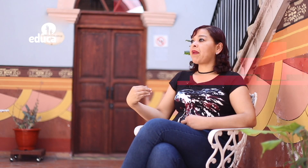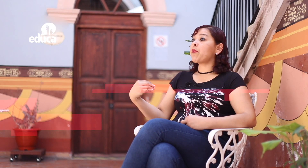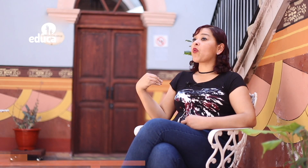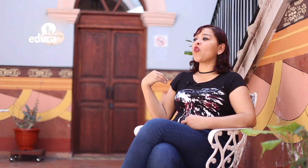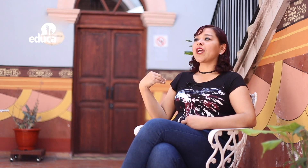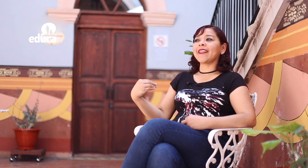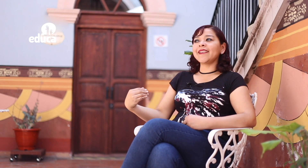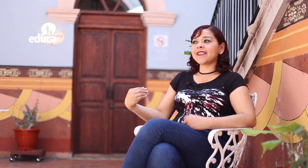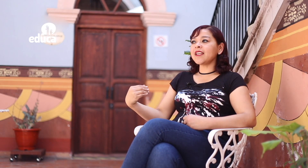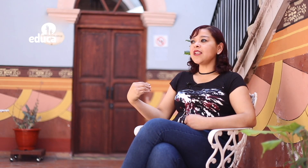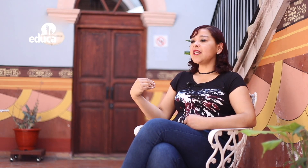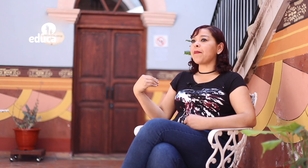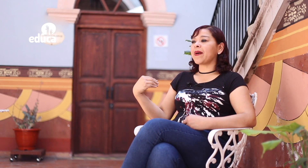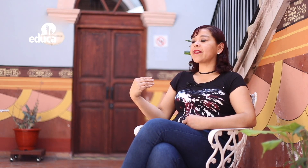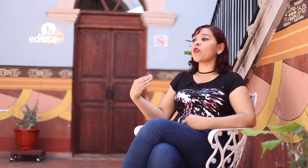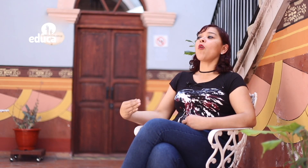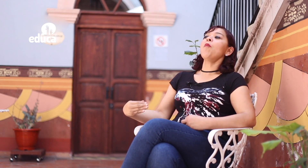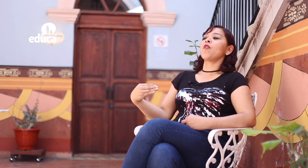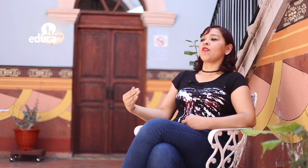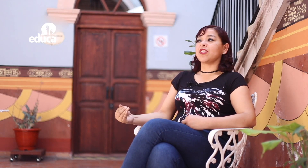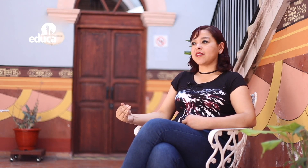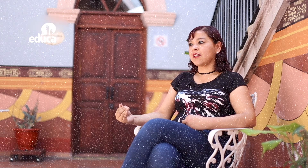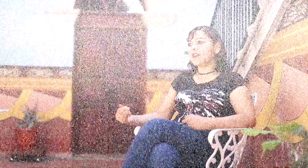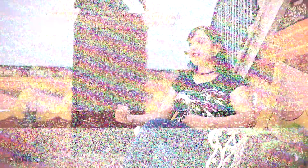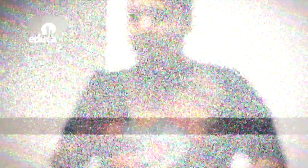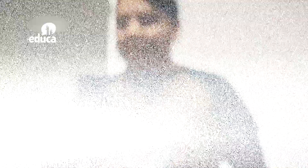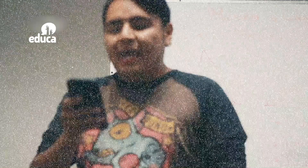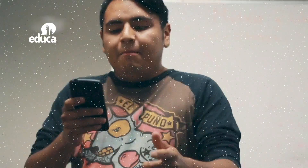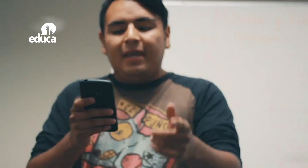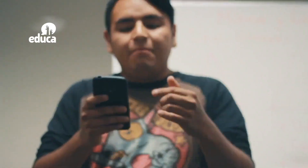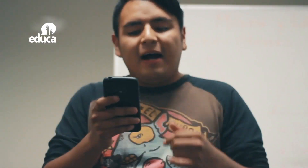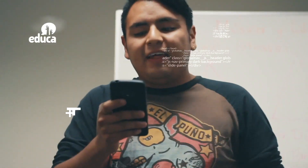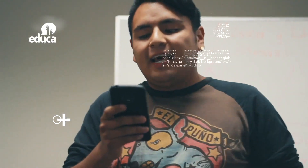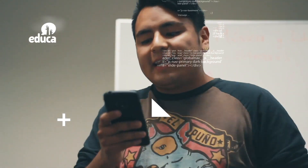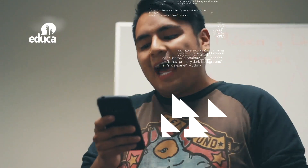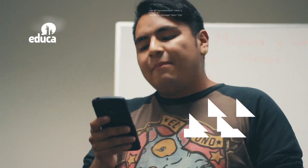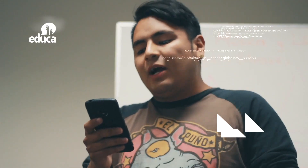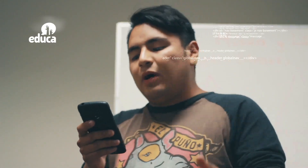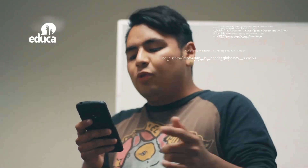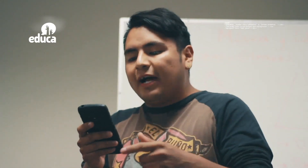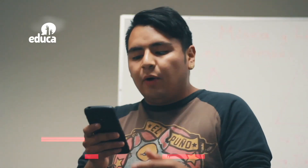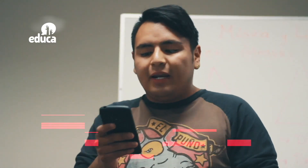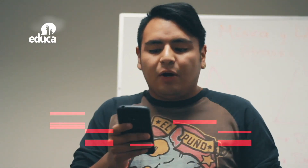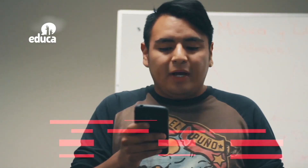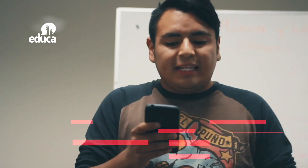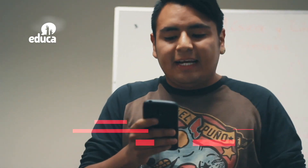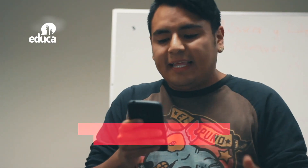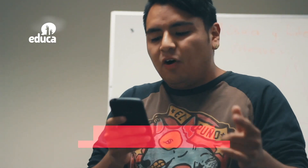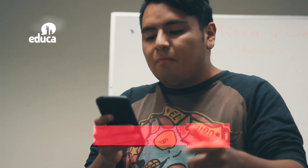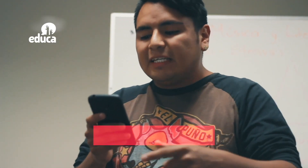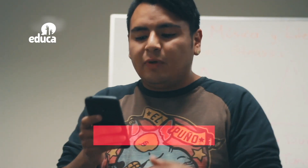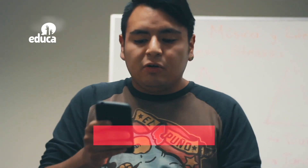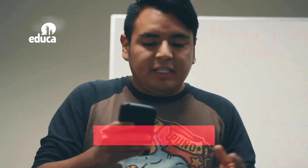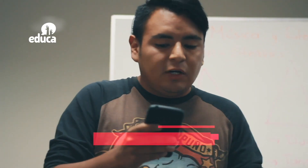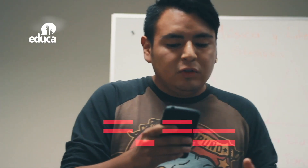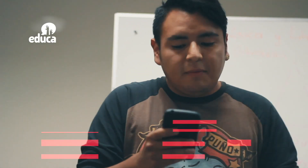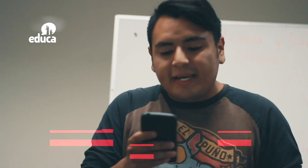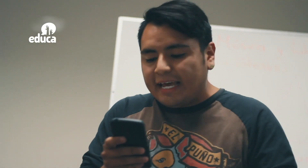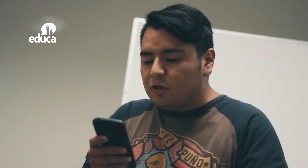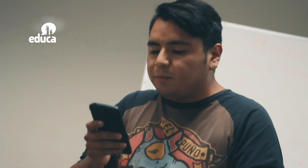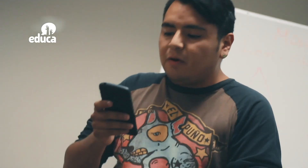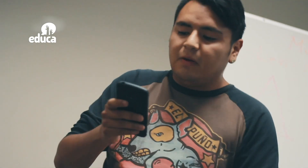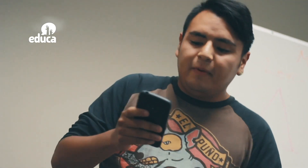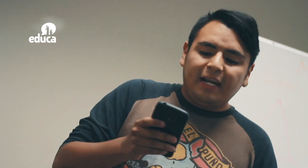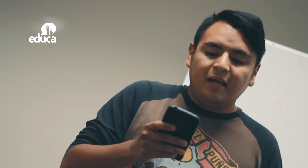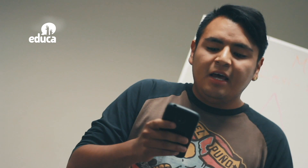la palabra y por lo que dicen, y aparte cómo lo dicen. Me invade la rabia cuando caigo en la cuenta que tengo más sueños